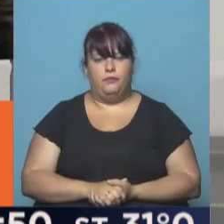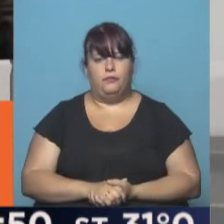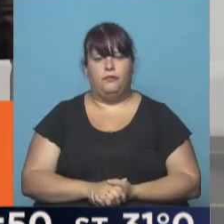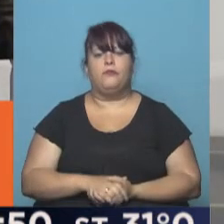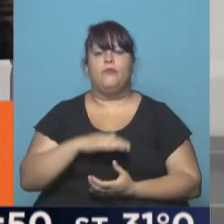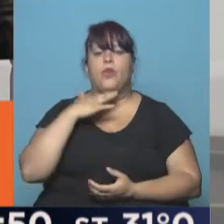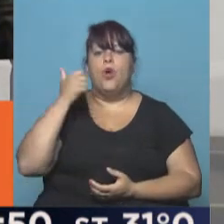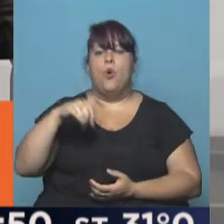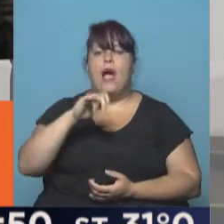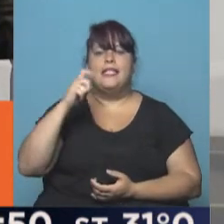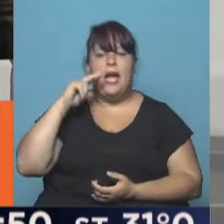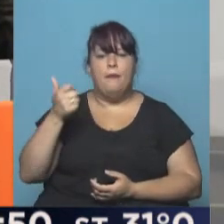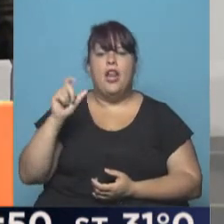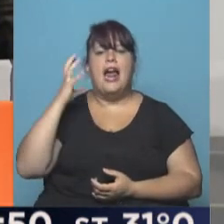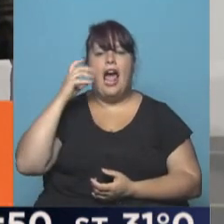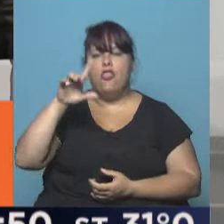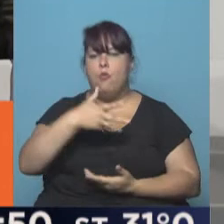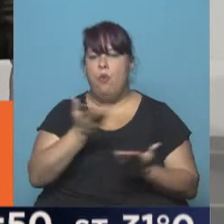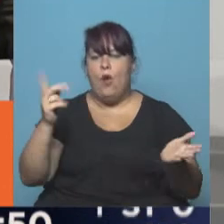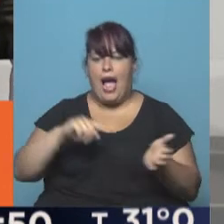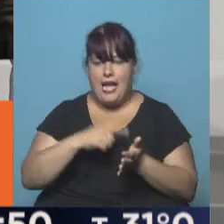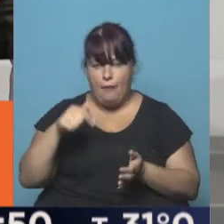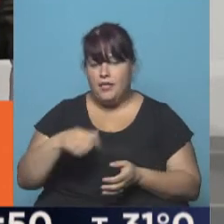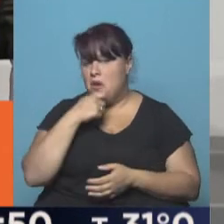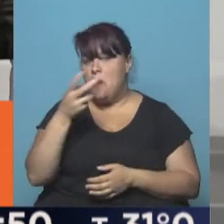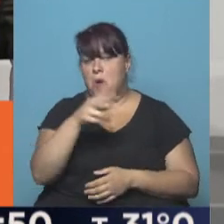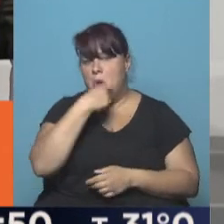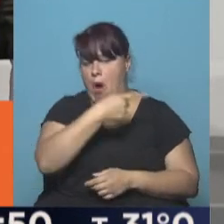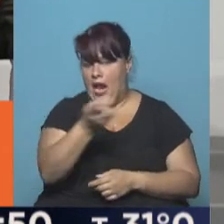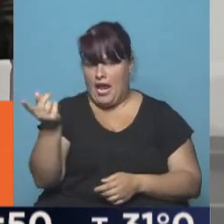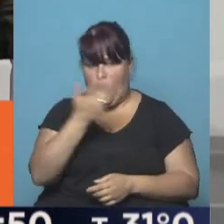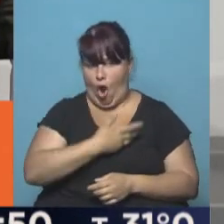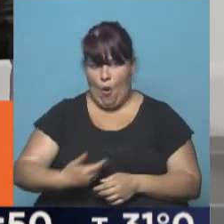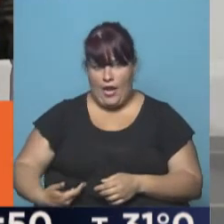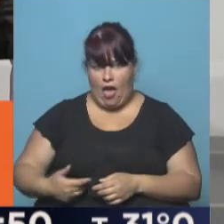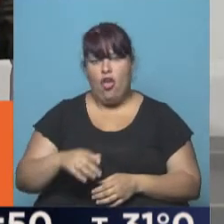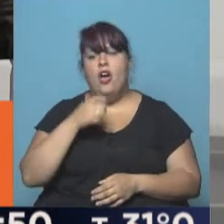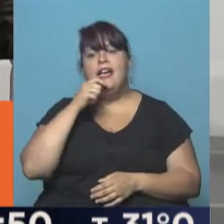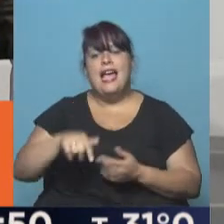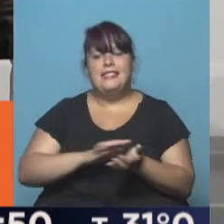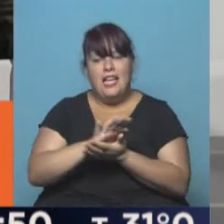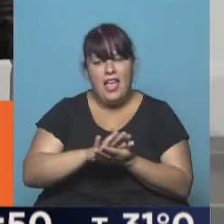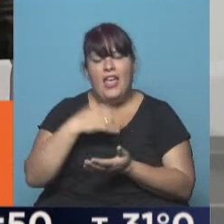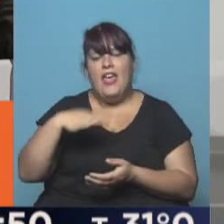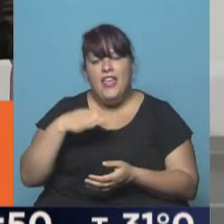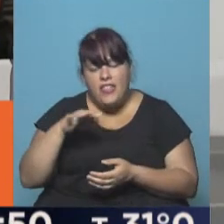Sí, Juan Zapiola, de la Radio Pública de la Ciudad, a cualquiera de los gobernadores. Si en esta negociación han tenido